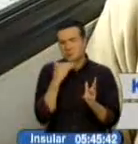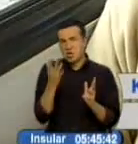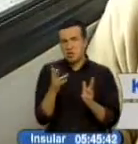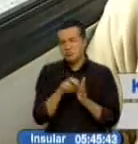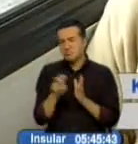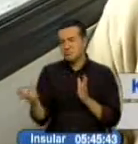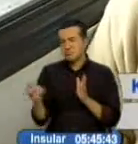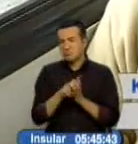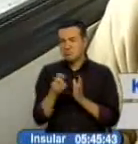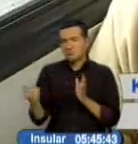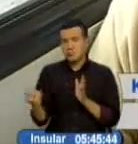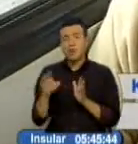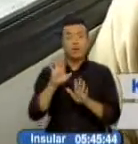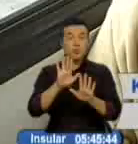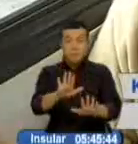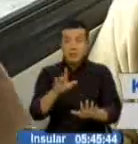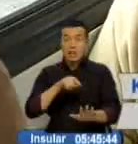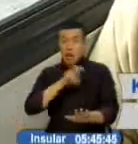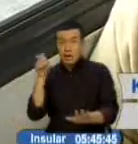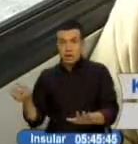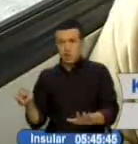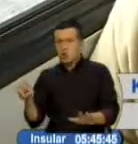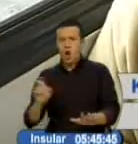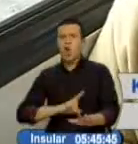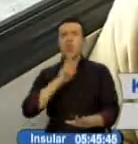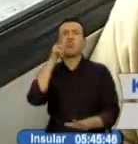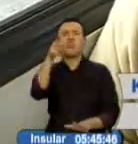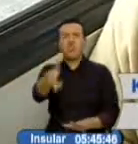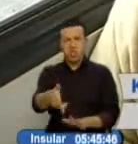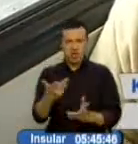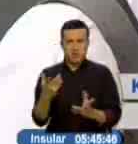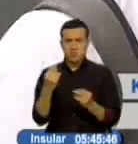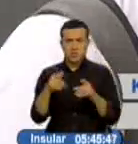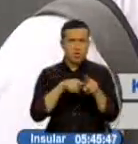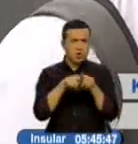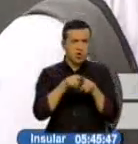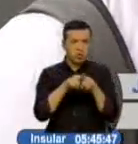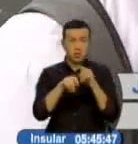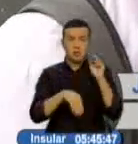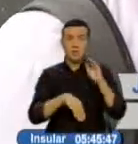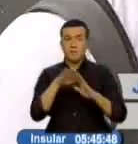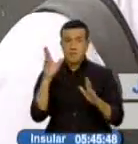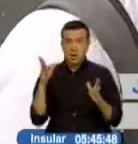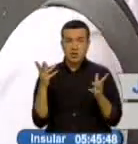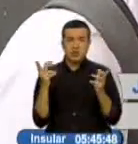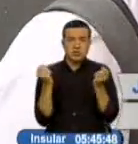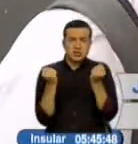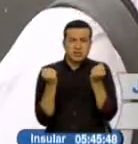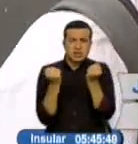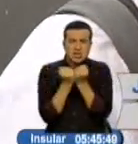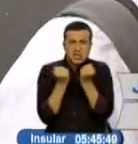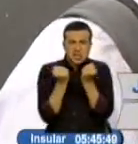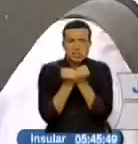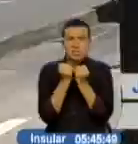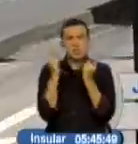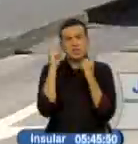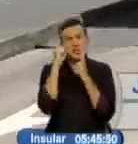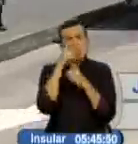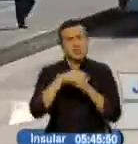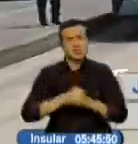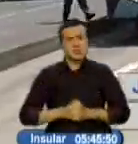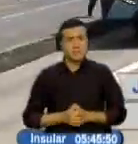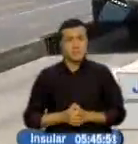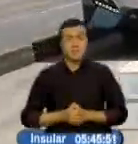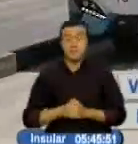quieren. Cuando uno se les pide en la parada, van a dejar en la otra. Mucho correteo. Más de estreche, se va como sardina prácticamente. Un